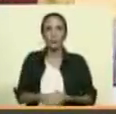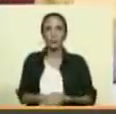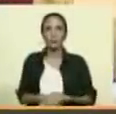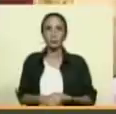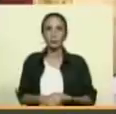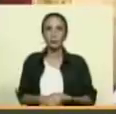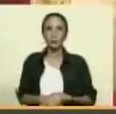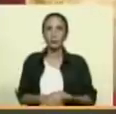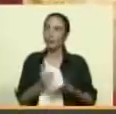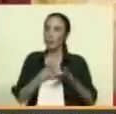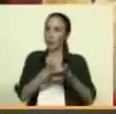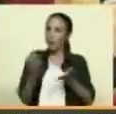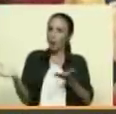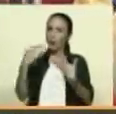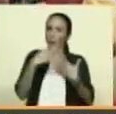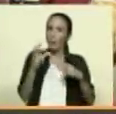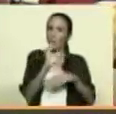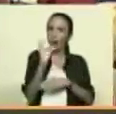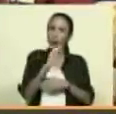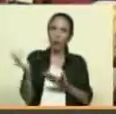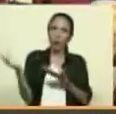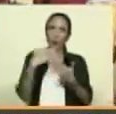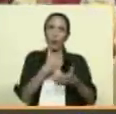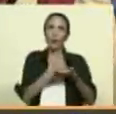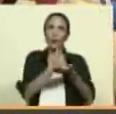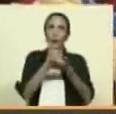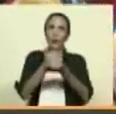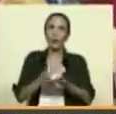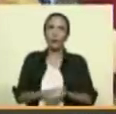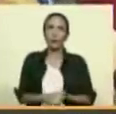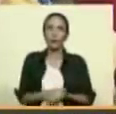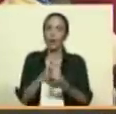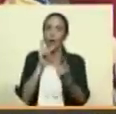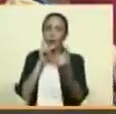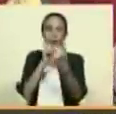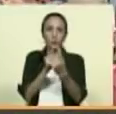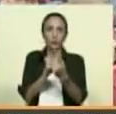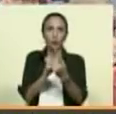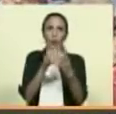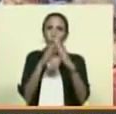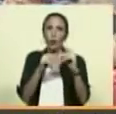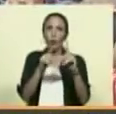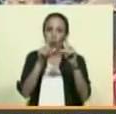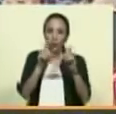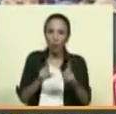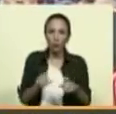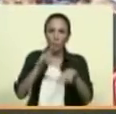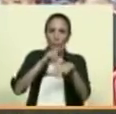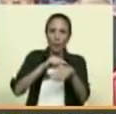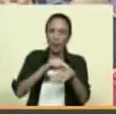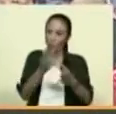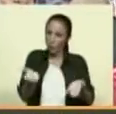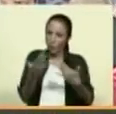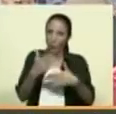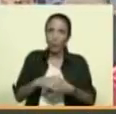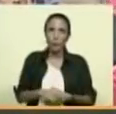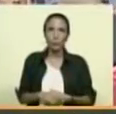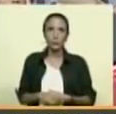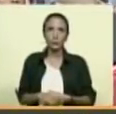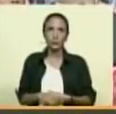a llevárnoslo para Caracas, para llevarlo allá a la atención, diagnóstico. Cuenta conmigo, muchacho,